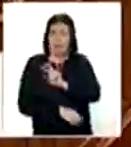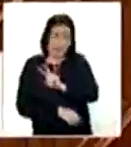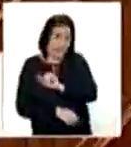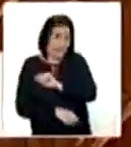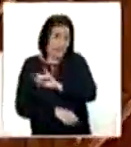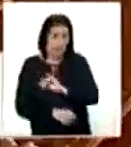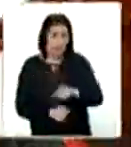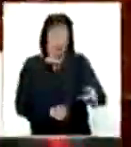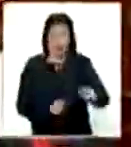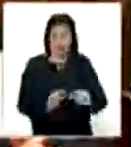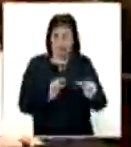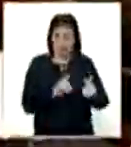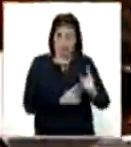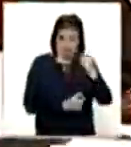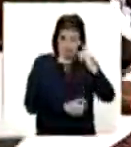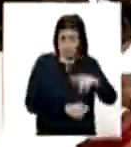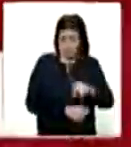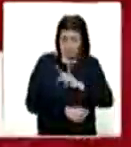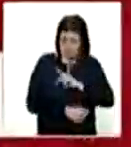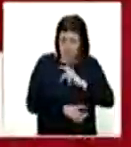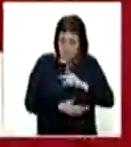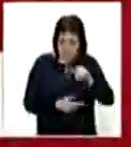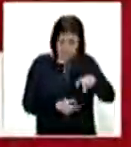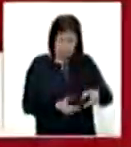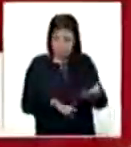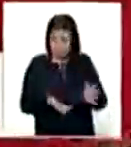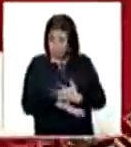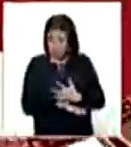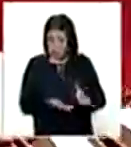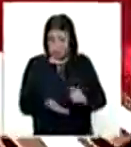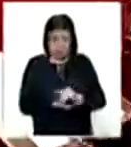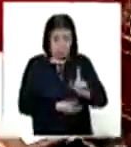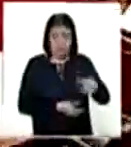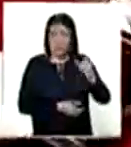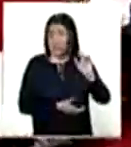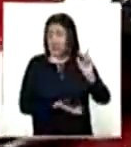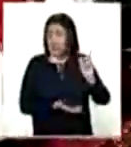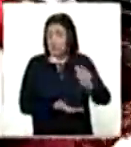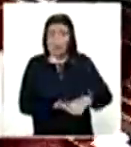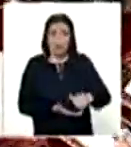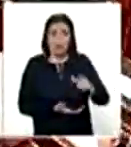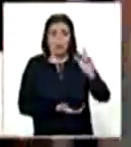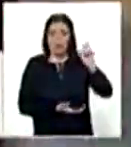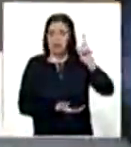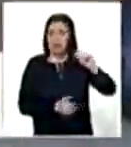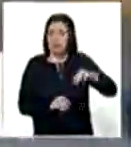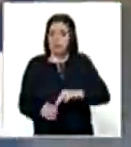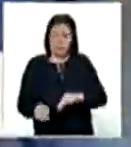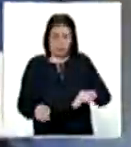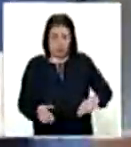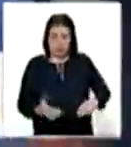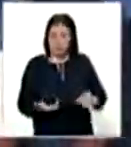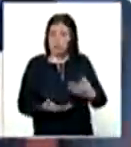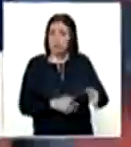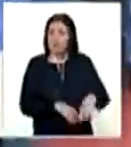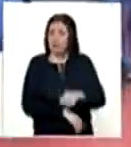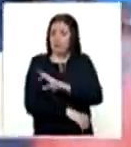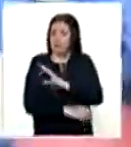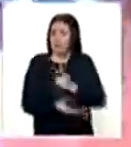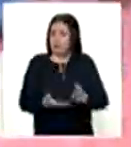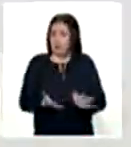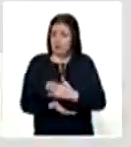Fuerza Popular busca la destitución e inhabilitación de la cabeza del Ministerio Público, algo que Sánchez no